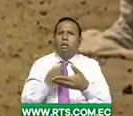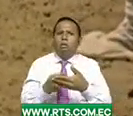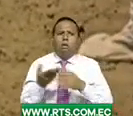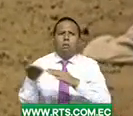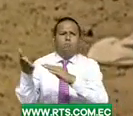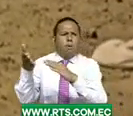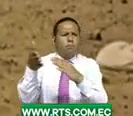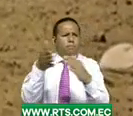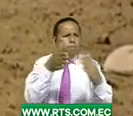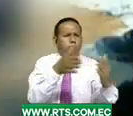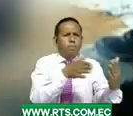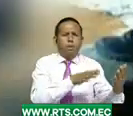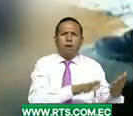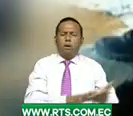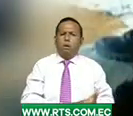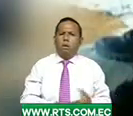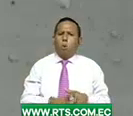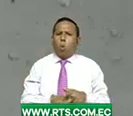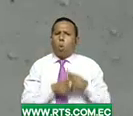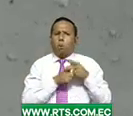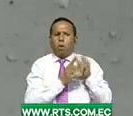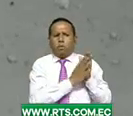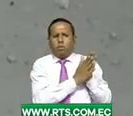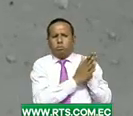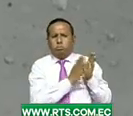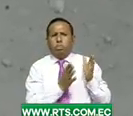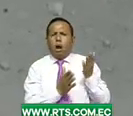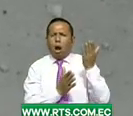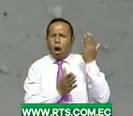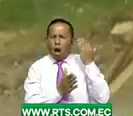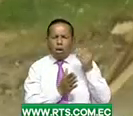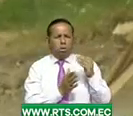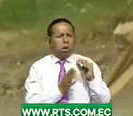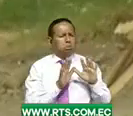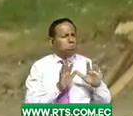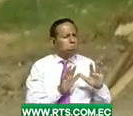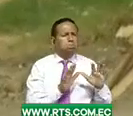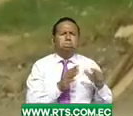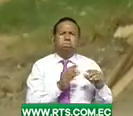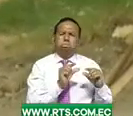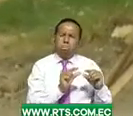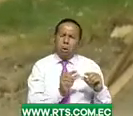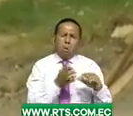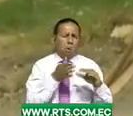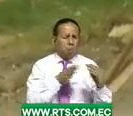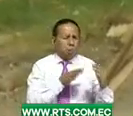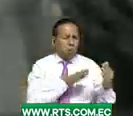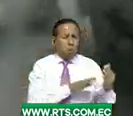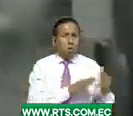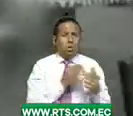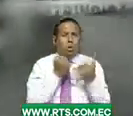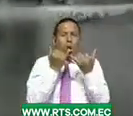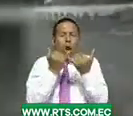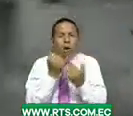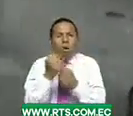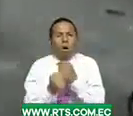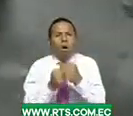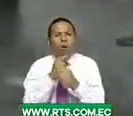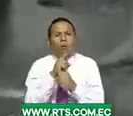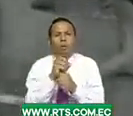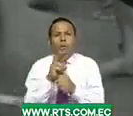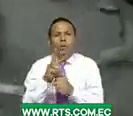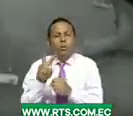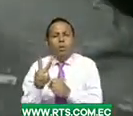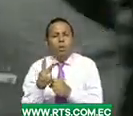primeros 11 meses del 2019, era de 8 muertes por cada 100.000 habitantes, y en este año, 42.